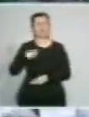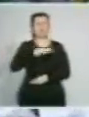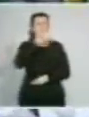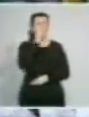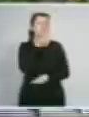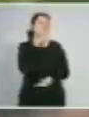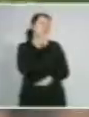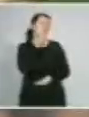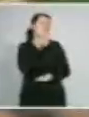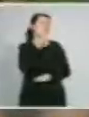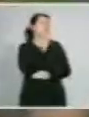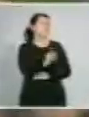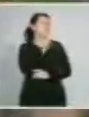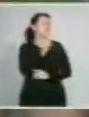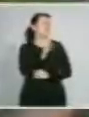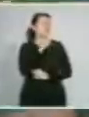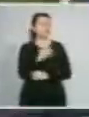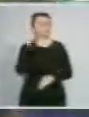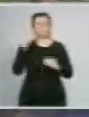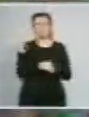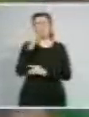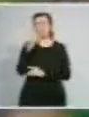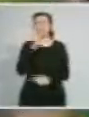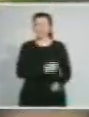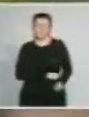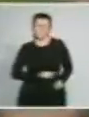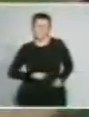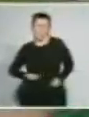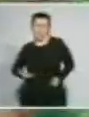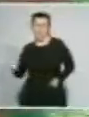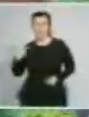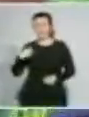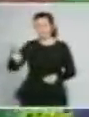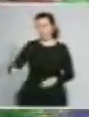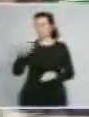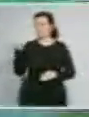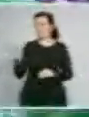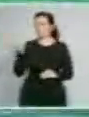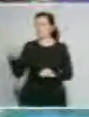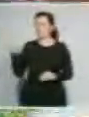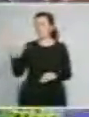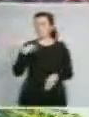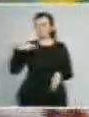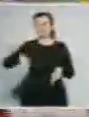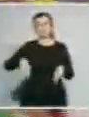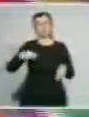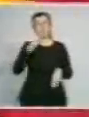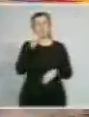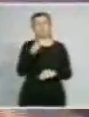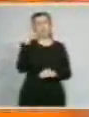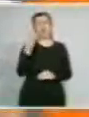viendo por la cara, qué mal le da si tengo mucha hambre y aquí me jarto como nadie.